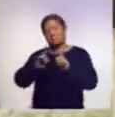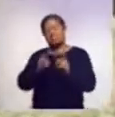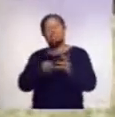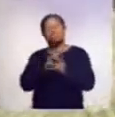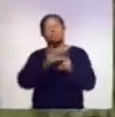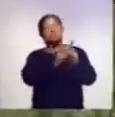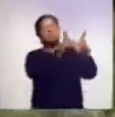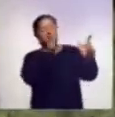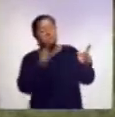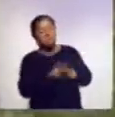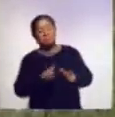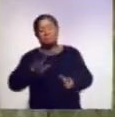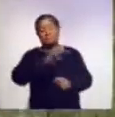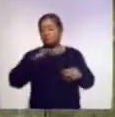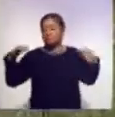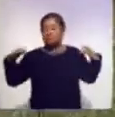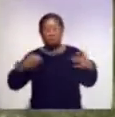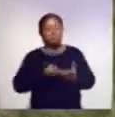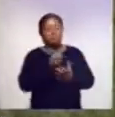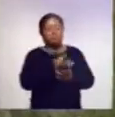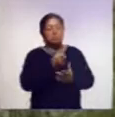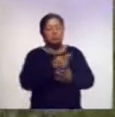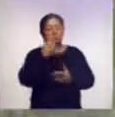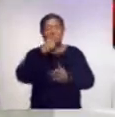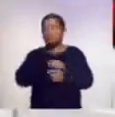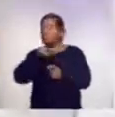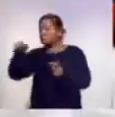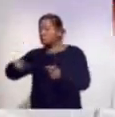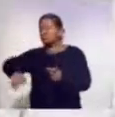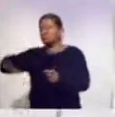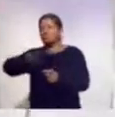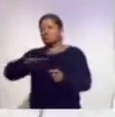los animales salvajes para prevenir que entren en el hábitat humano.